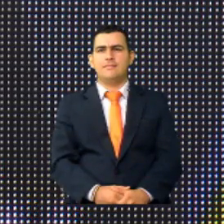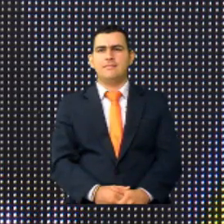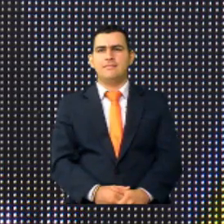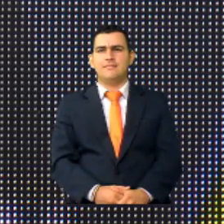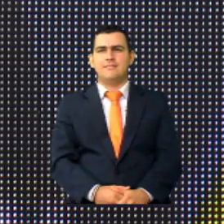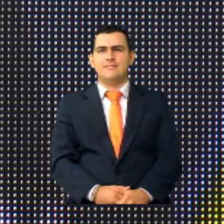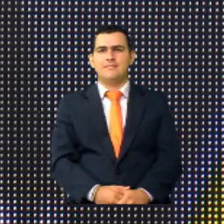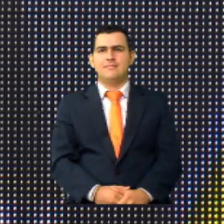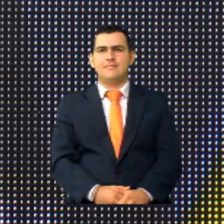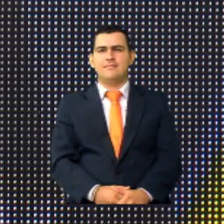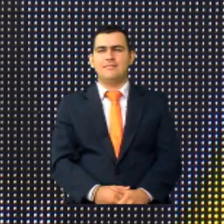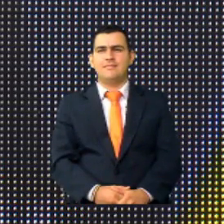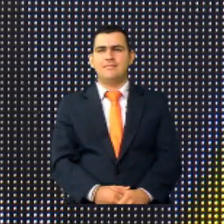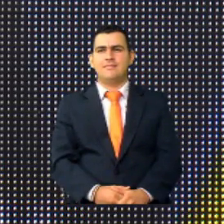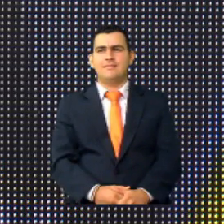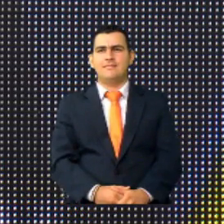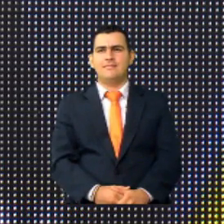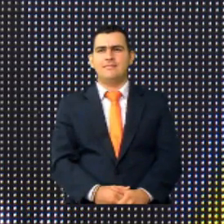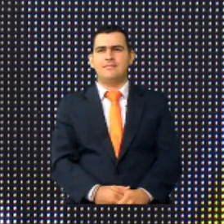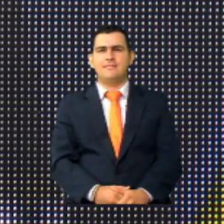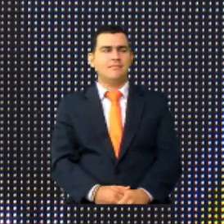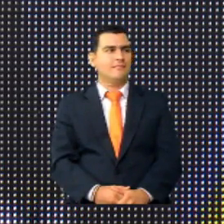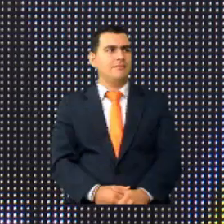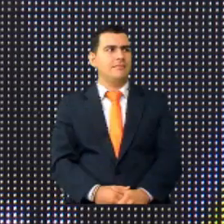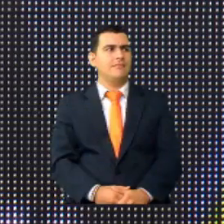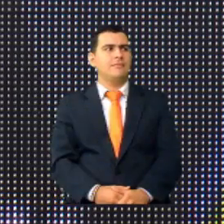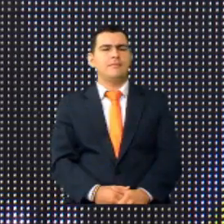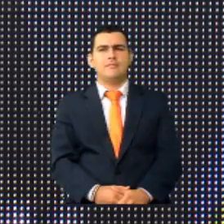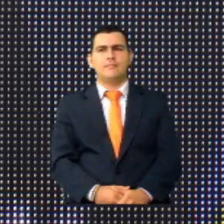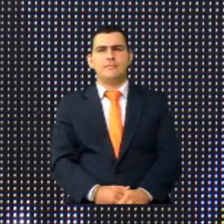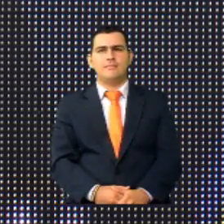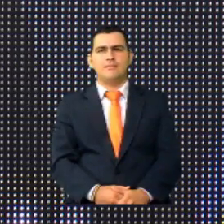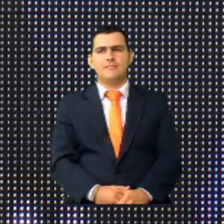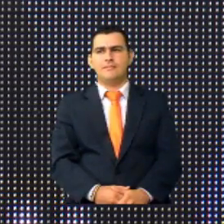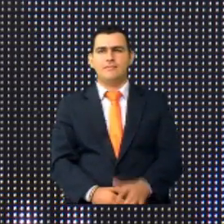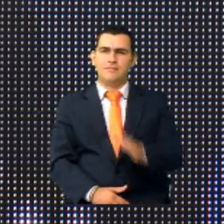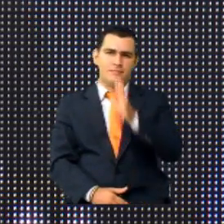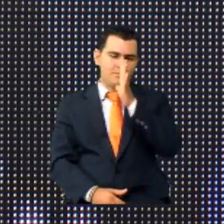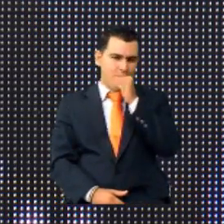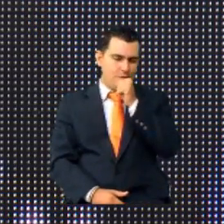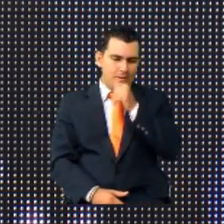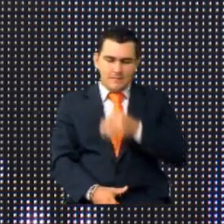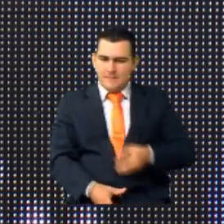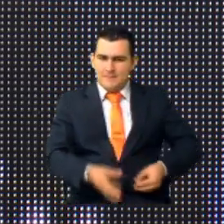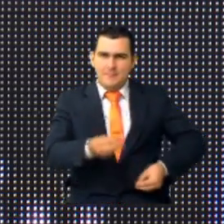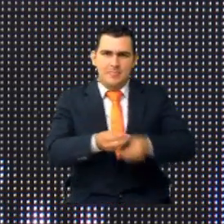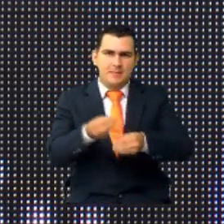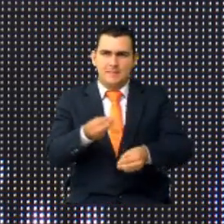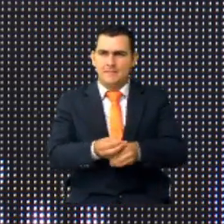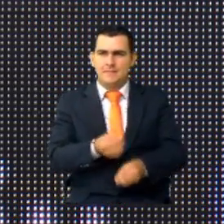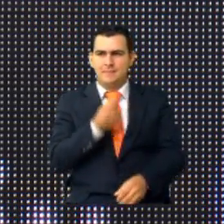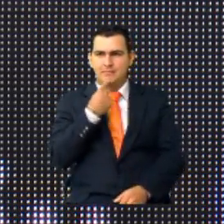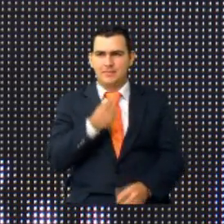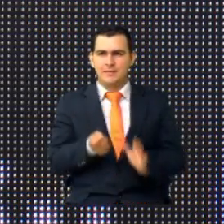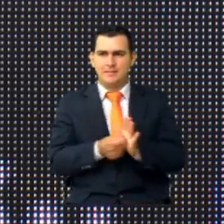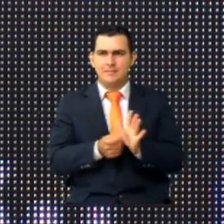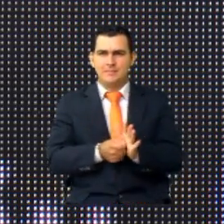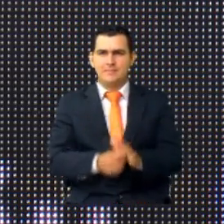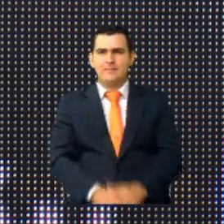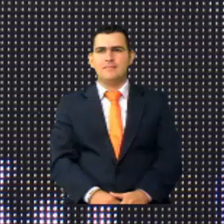¿Hay derecho a la réplica, señores del máster? No hay derecho a la réplica en ese punto, me dicen que